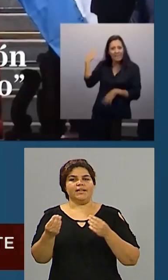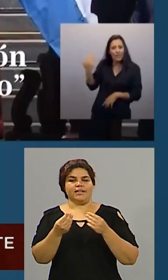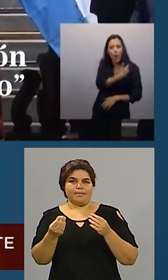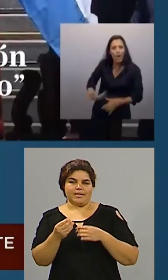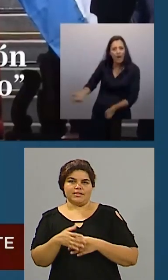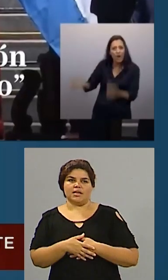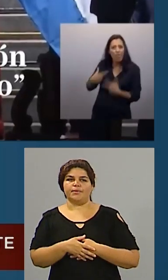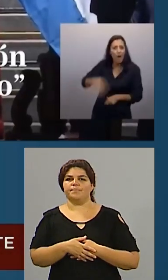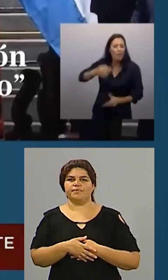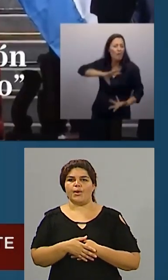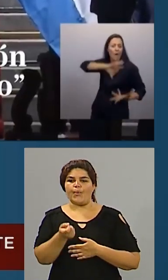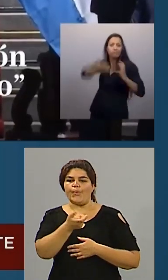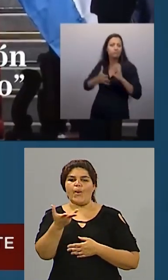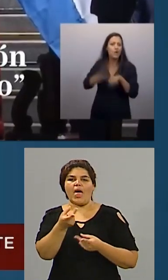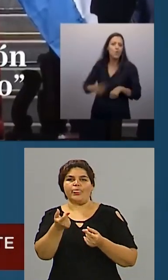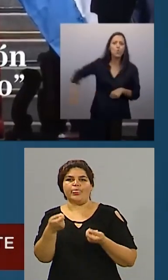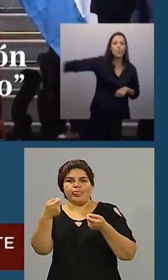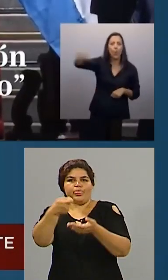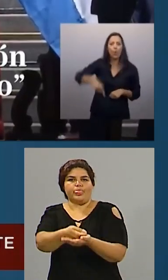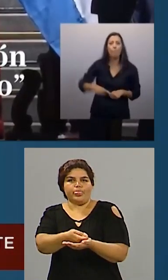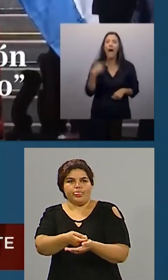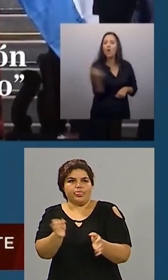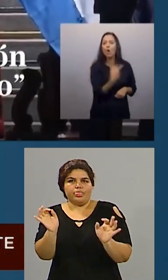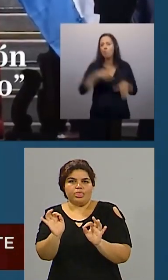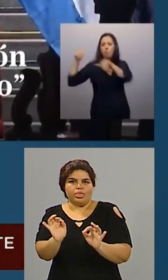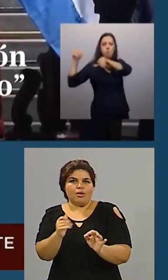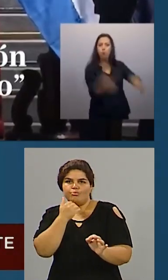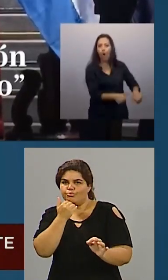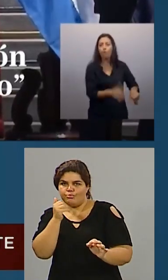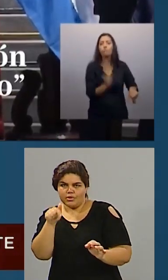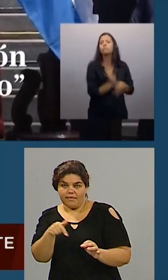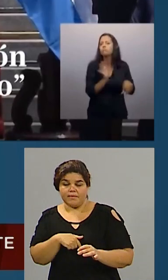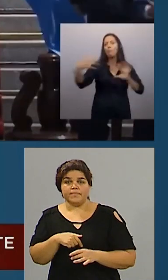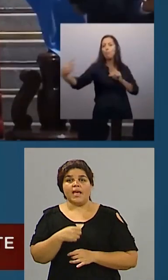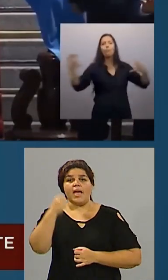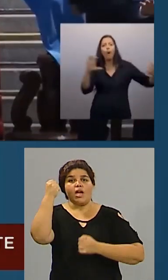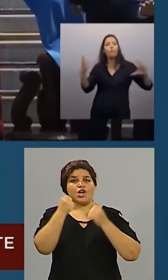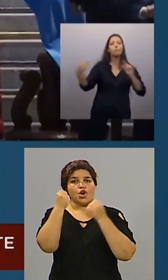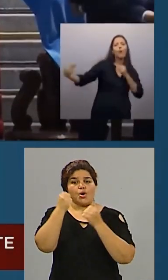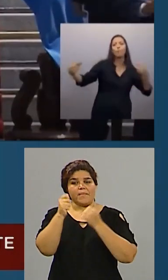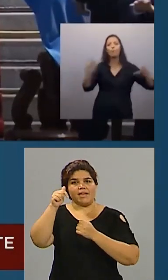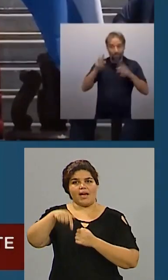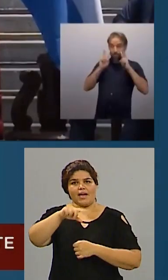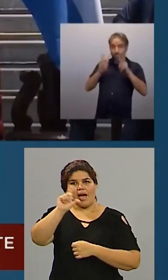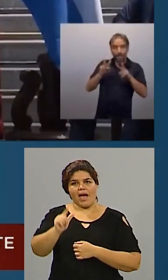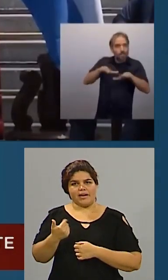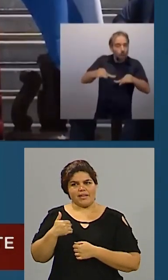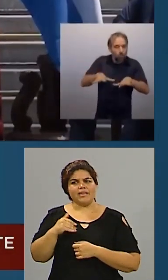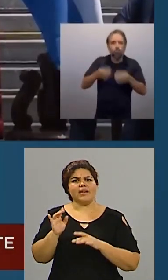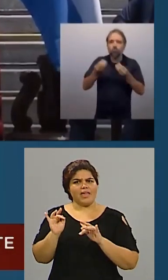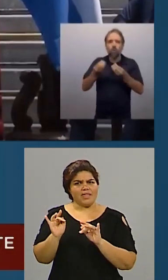Y en una situación social y económica en Argentina bastante sensible,